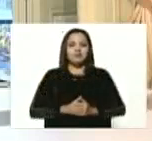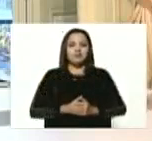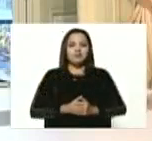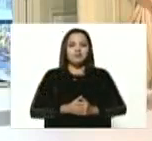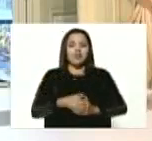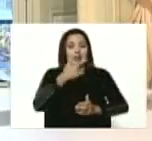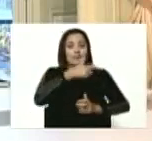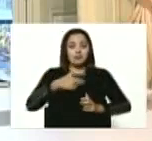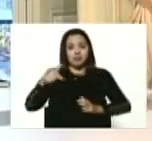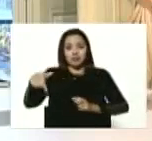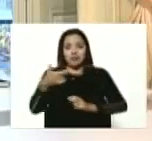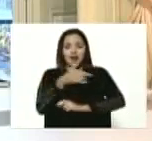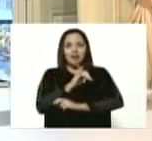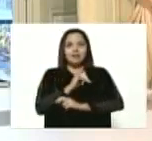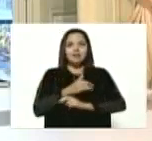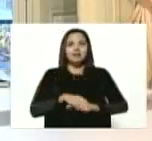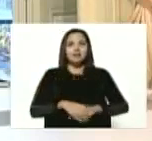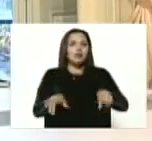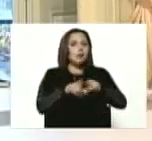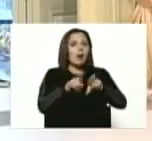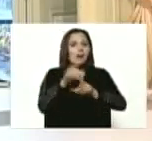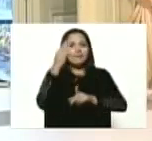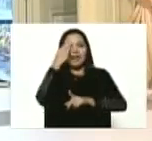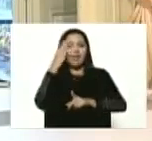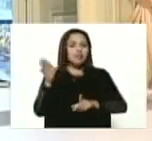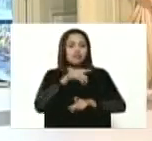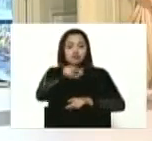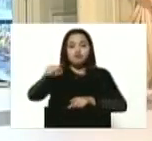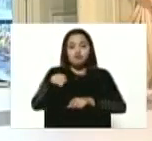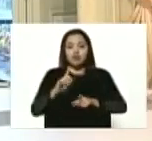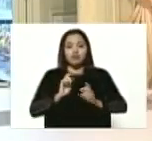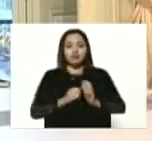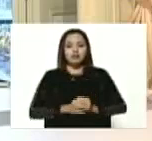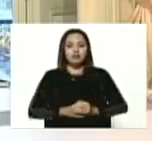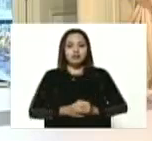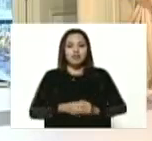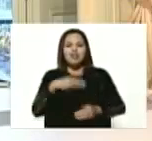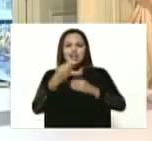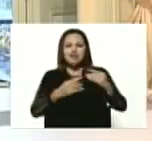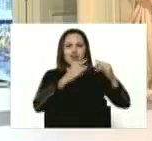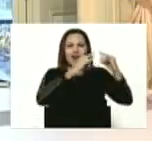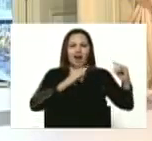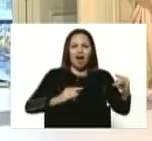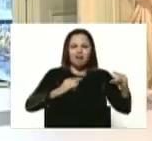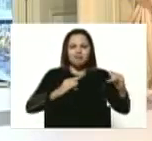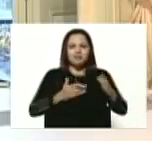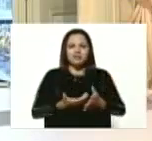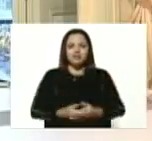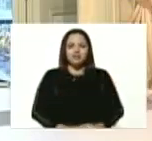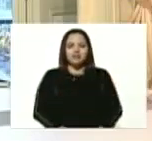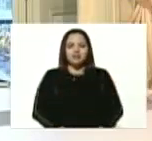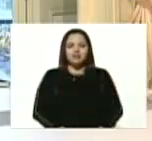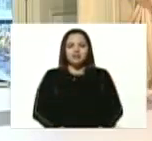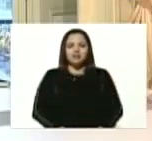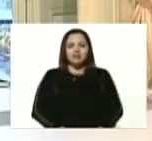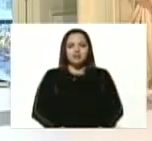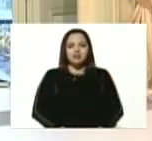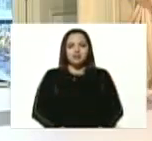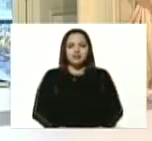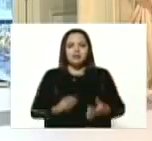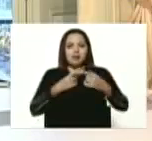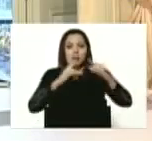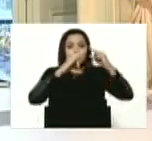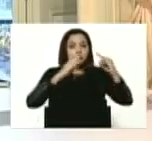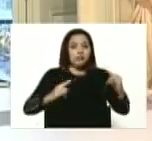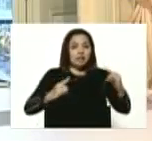piratas presentes. Son unos piratas, ¿vale? Fue una carpa. Pasa que la carpa fue